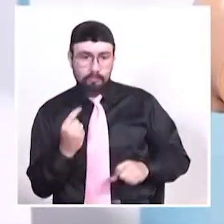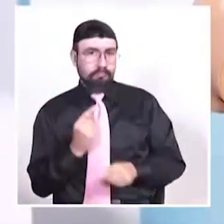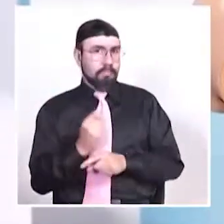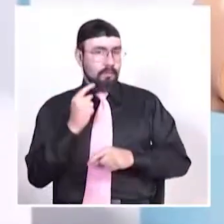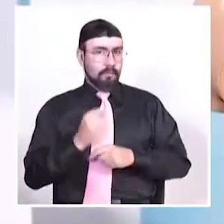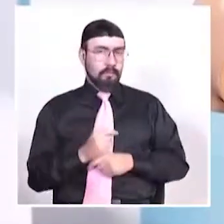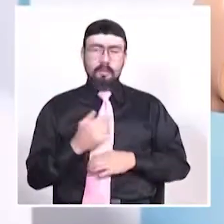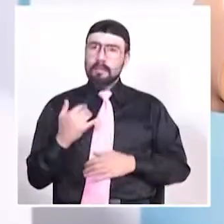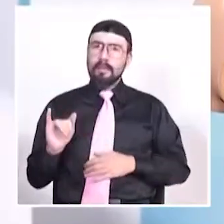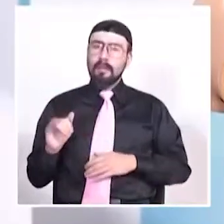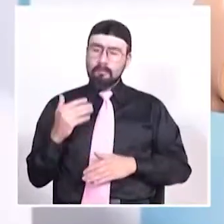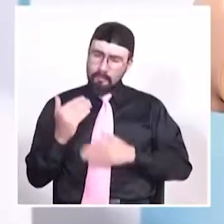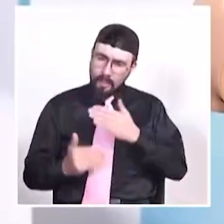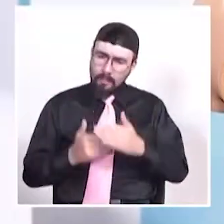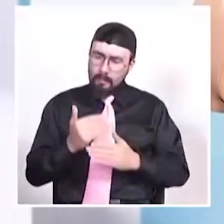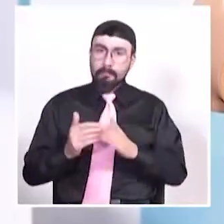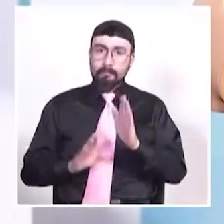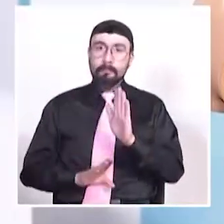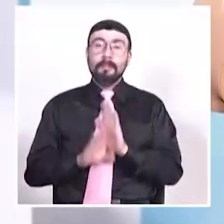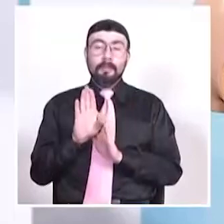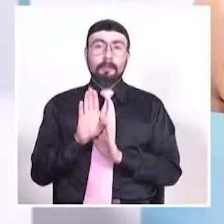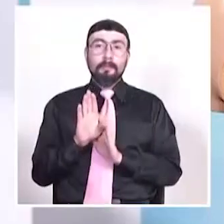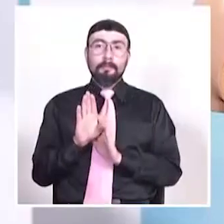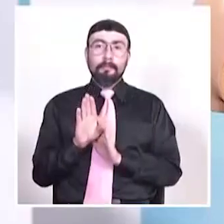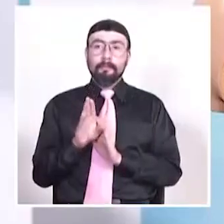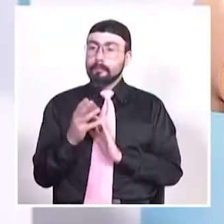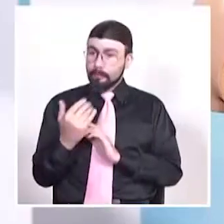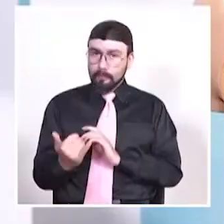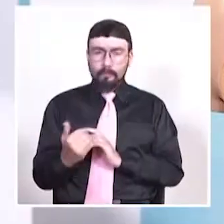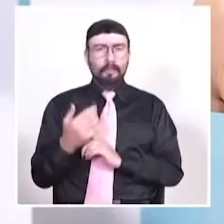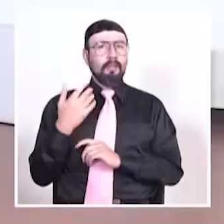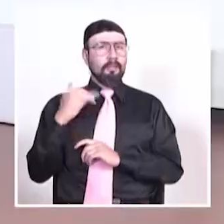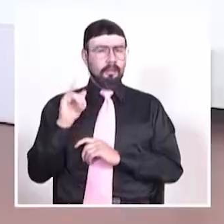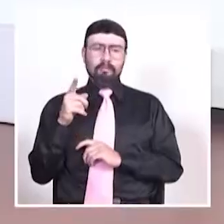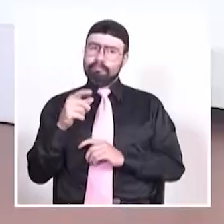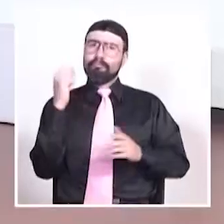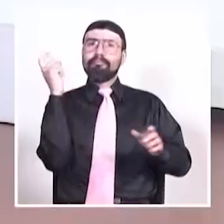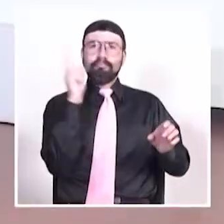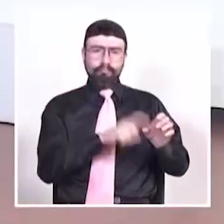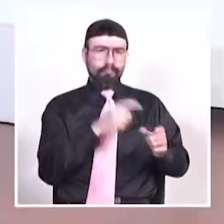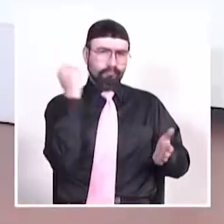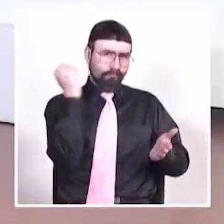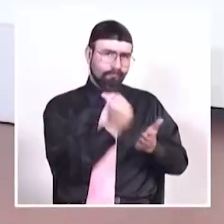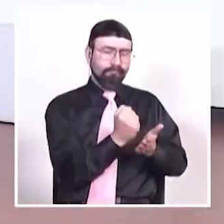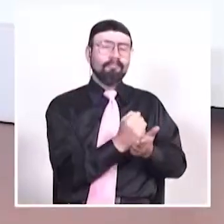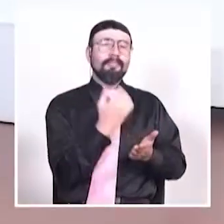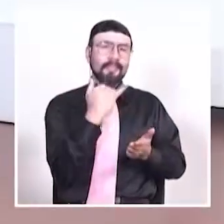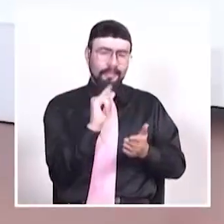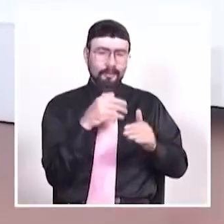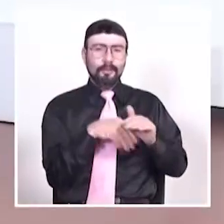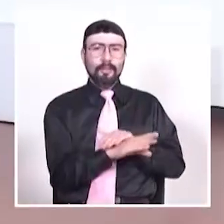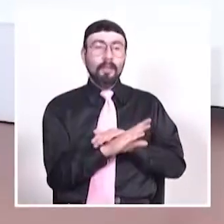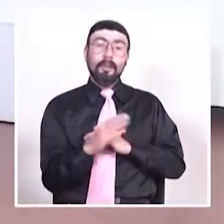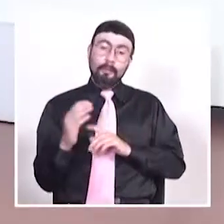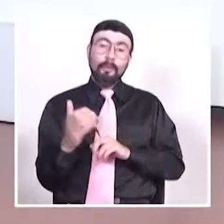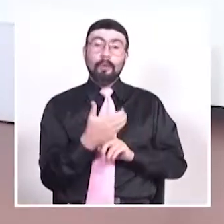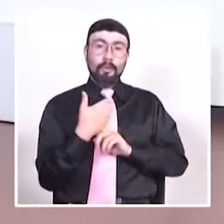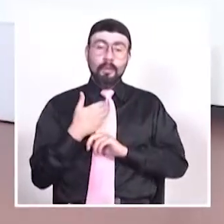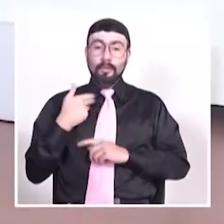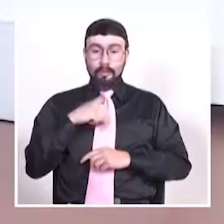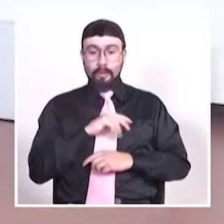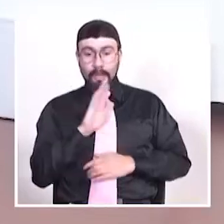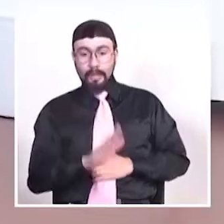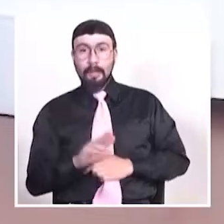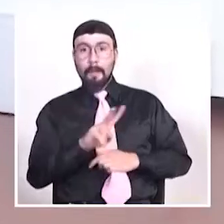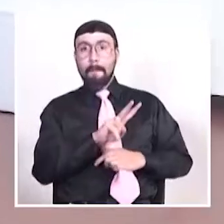vamos llegando a un feliz término. Esto ya es un aparato que está patentado, esa patente nos protege a nosotros durante